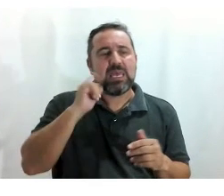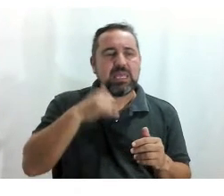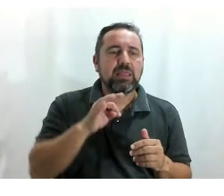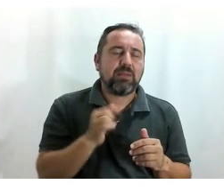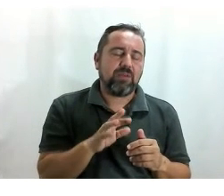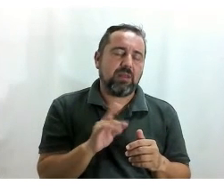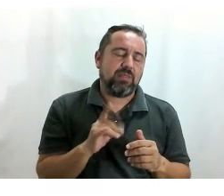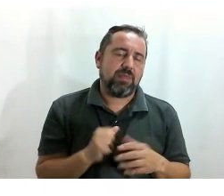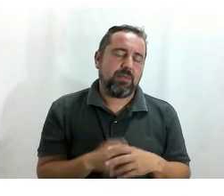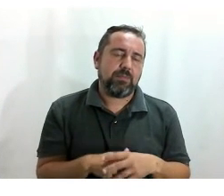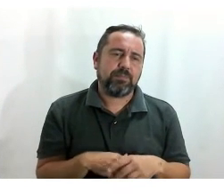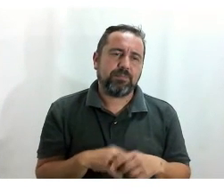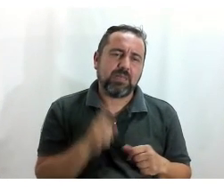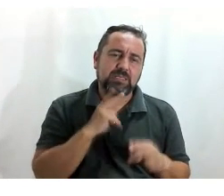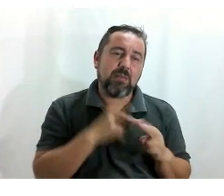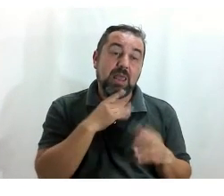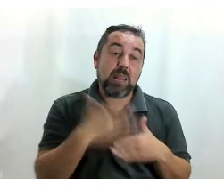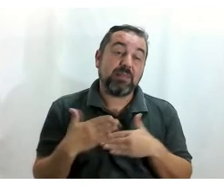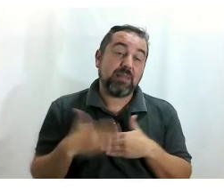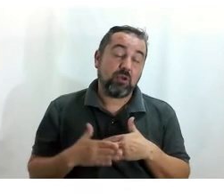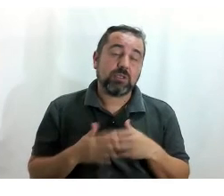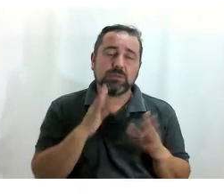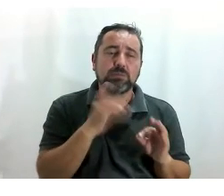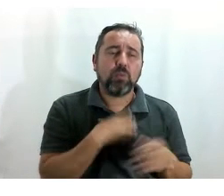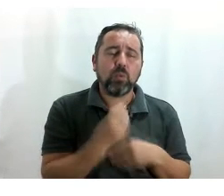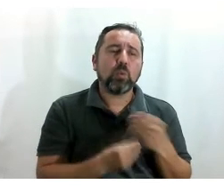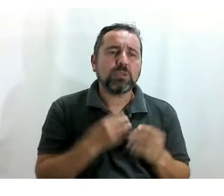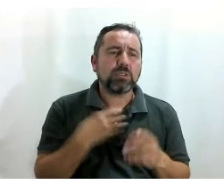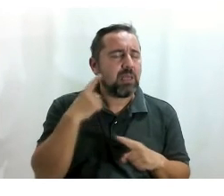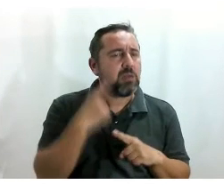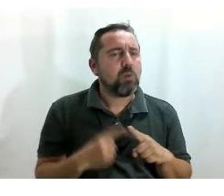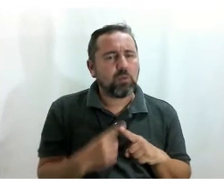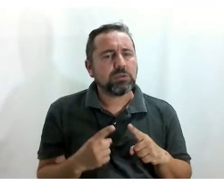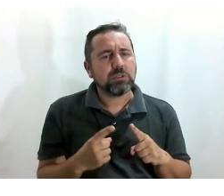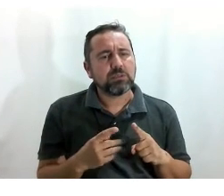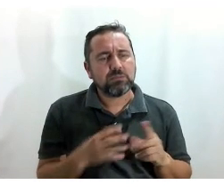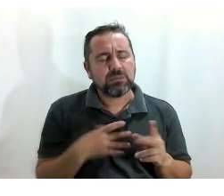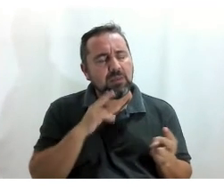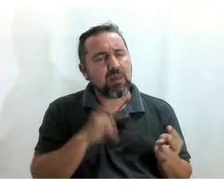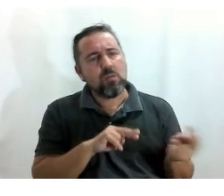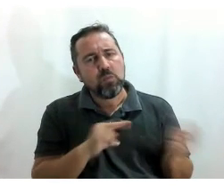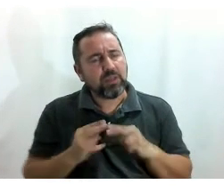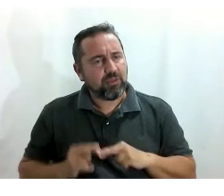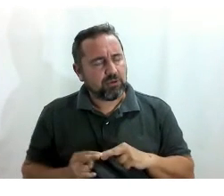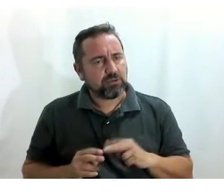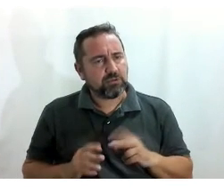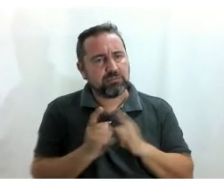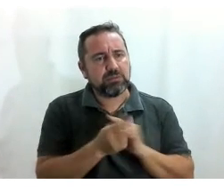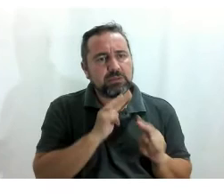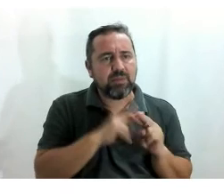tiene limitaciones. Se puede utilizar en aquellos casos en que las hipoacusias estén causadas por mutaciones que sean de ganancia de